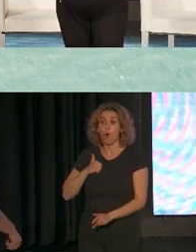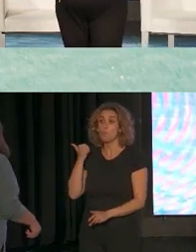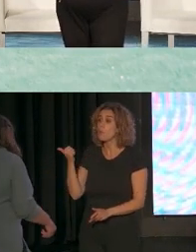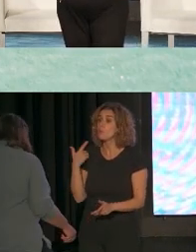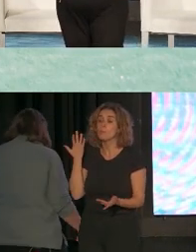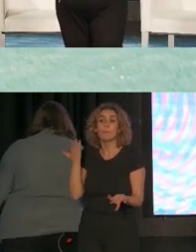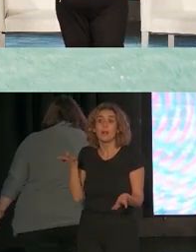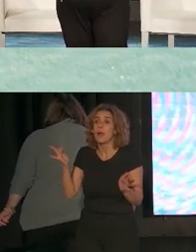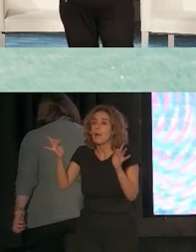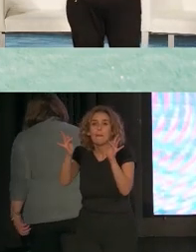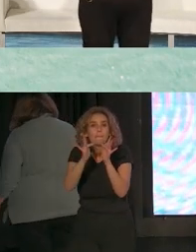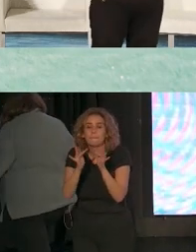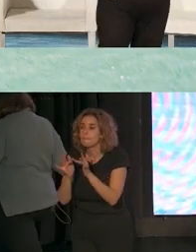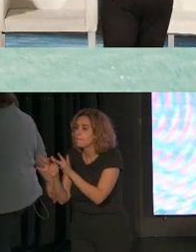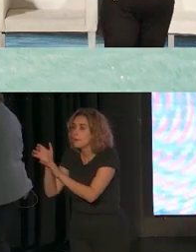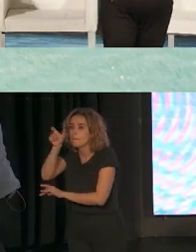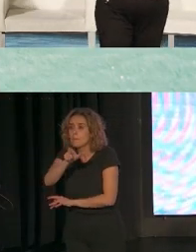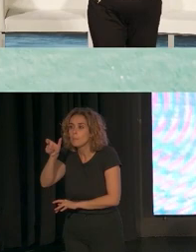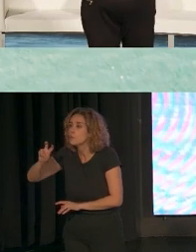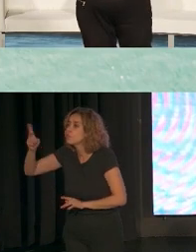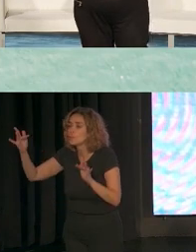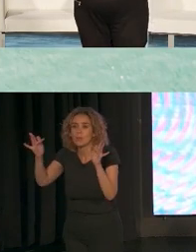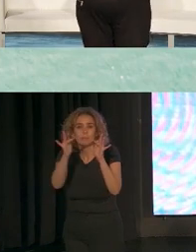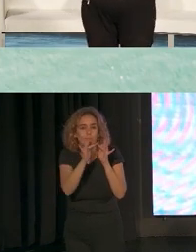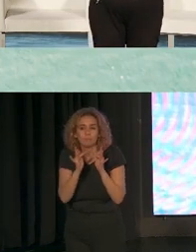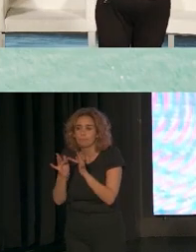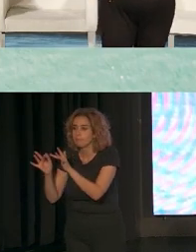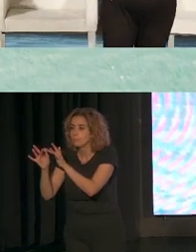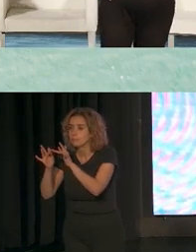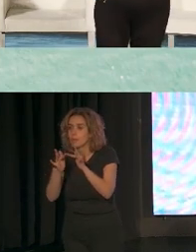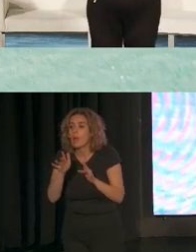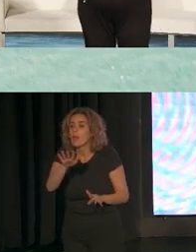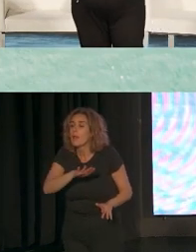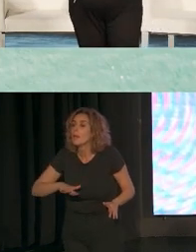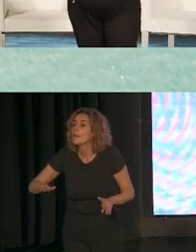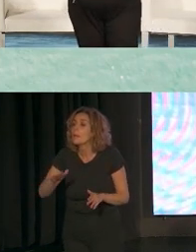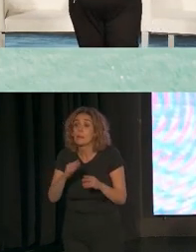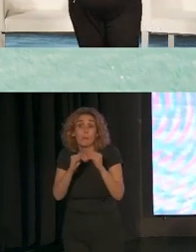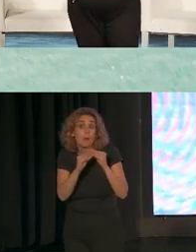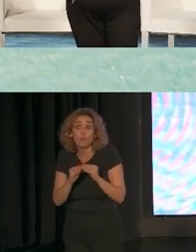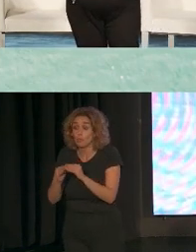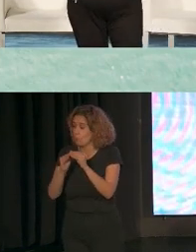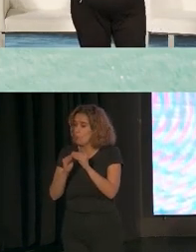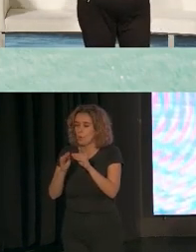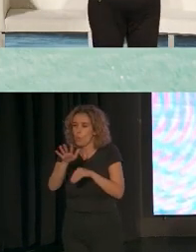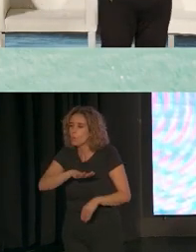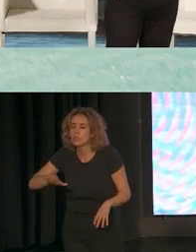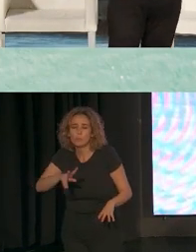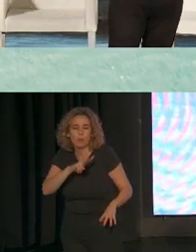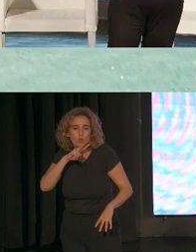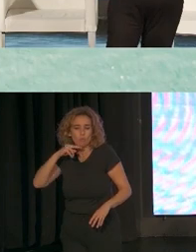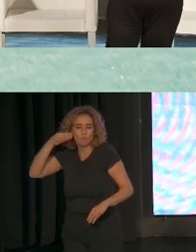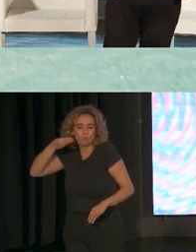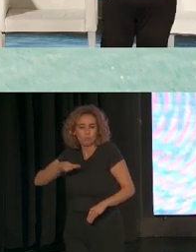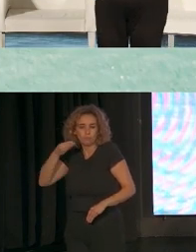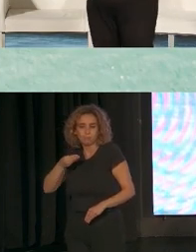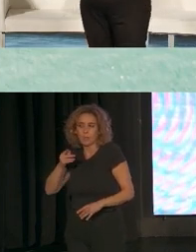para conectarte con otras personas en espacios comunitarios valiosos y esas